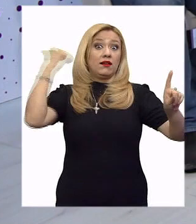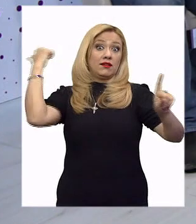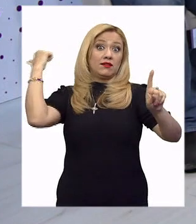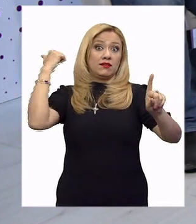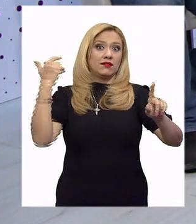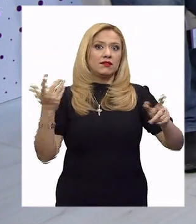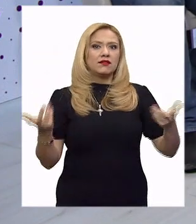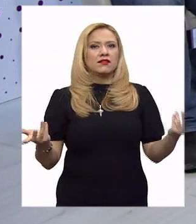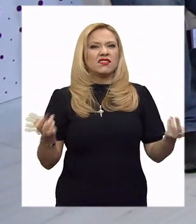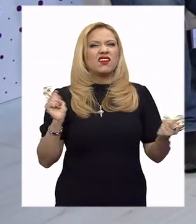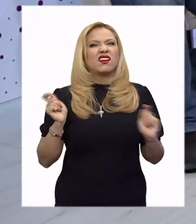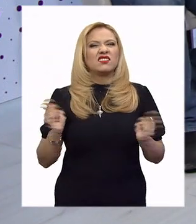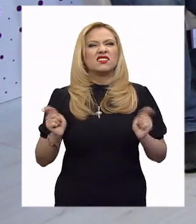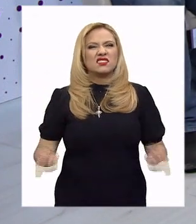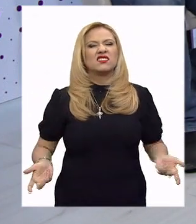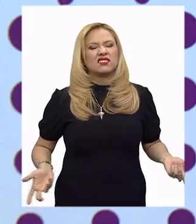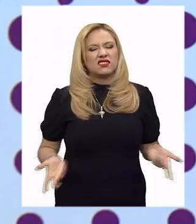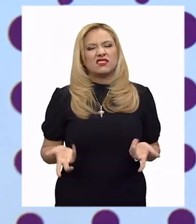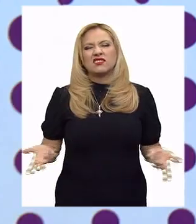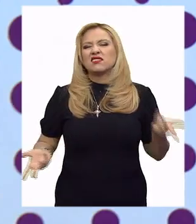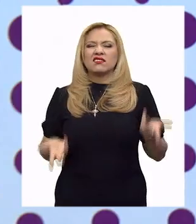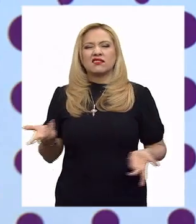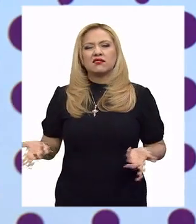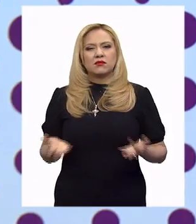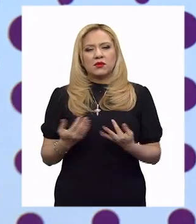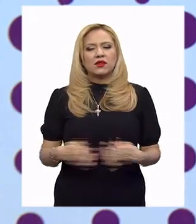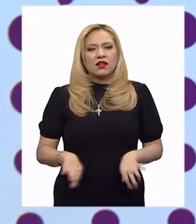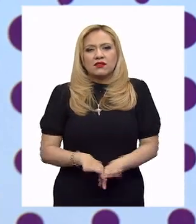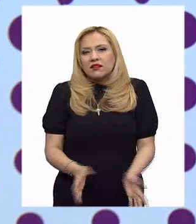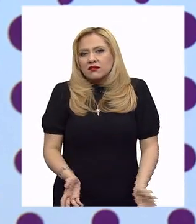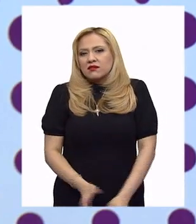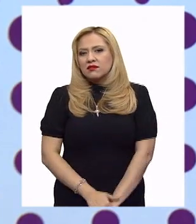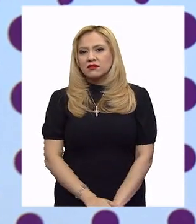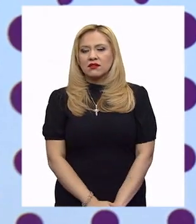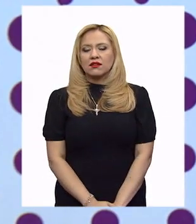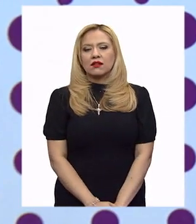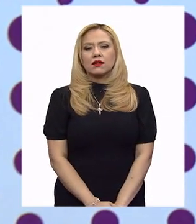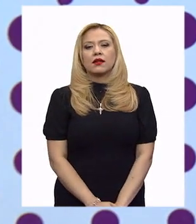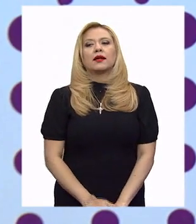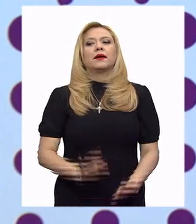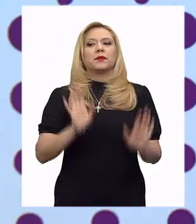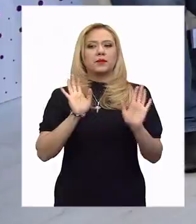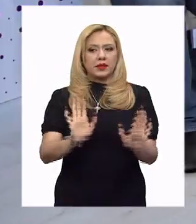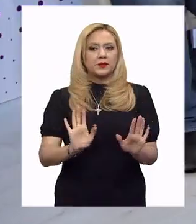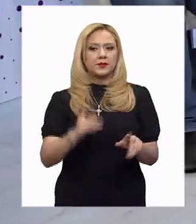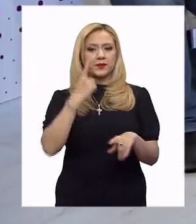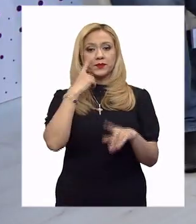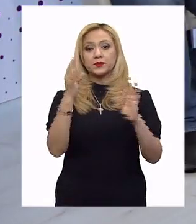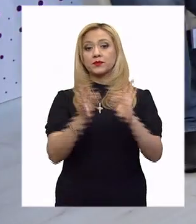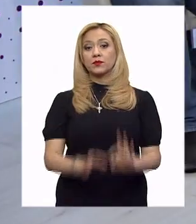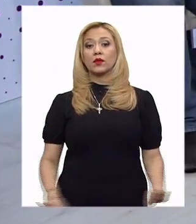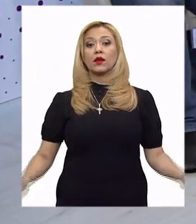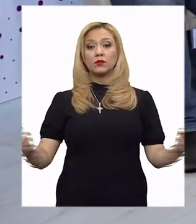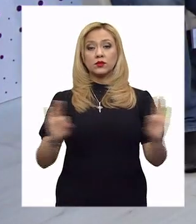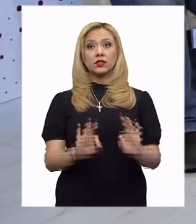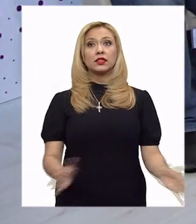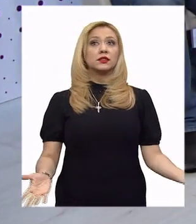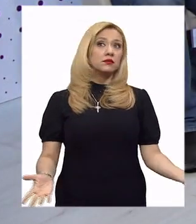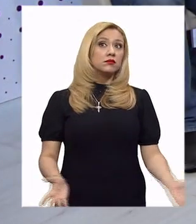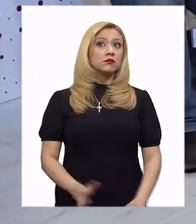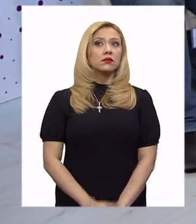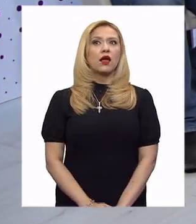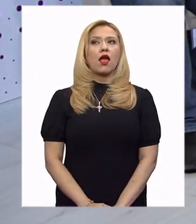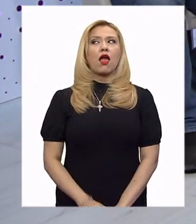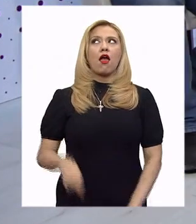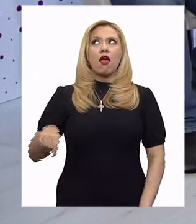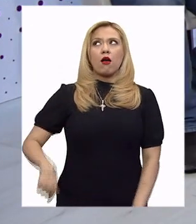término correcto, pero ¿qué papel desempeñan? ¿Cuál es la importancia? Bueno, el papel fundamental es porque el